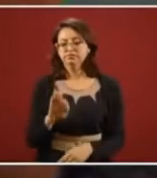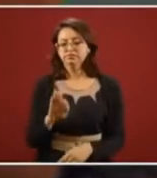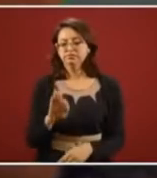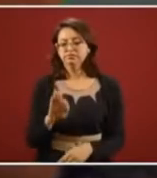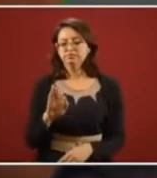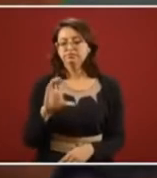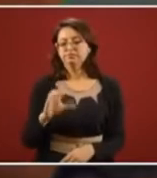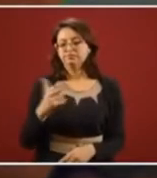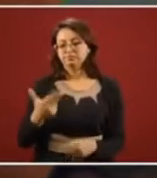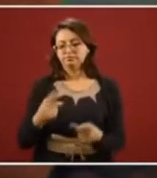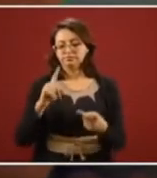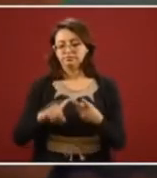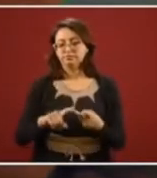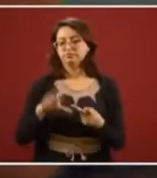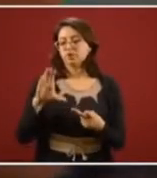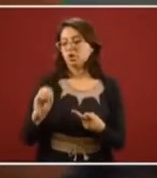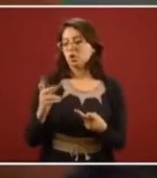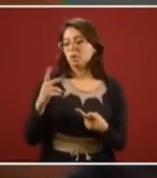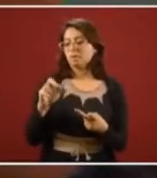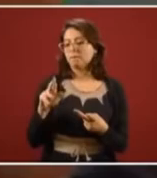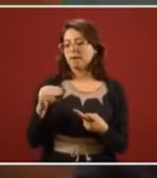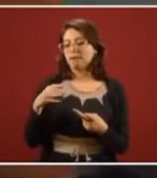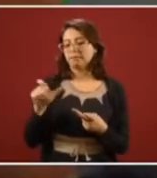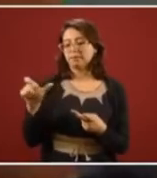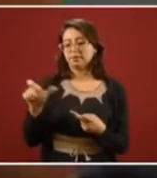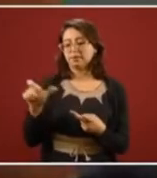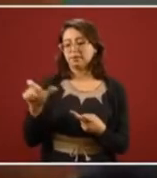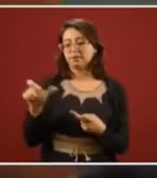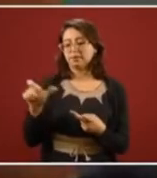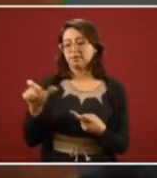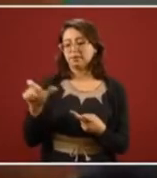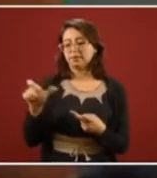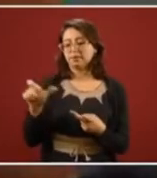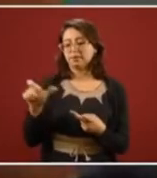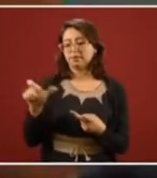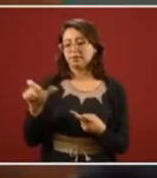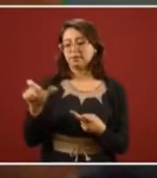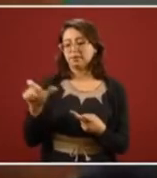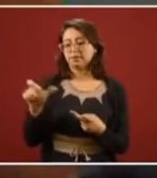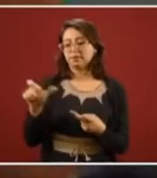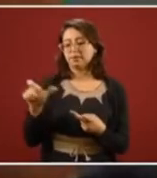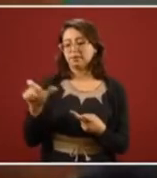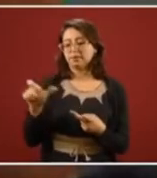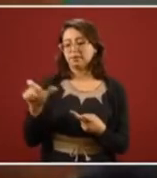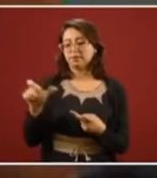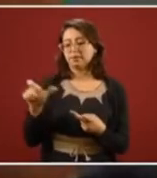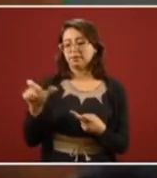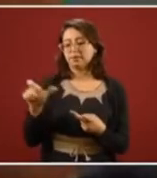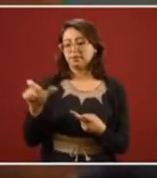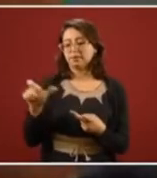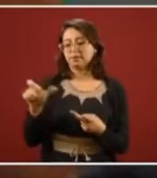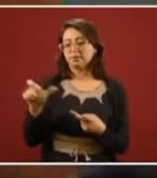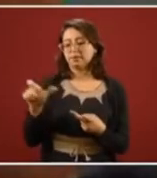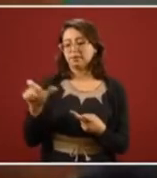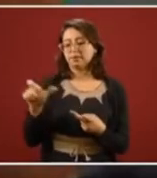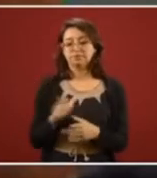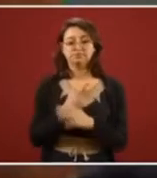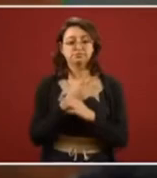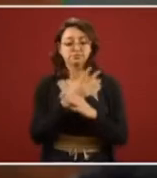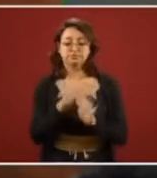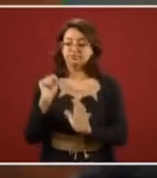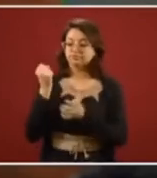coparmex dice que es un fondo tirado a la basura dice stefan de nitrógeno detrás